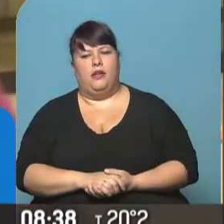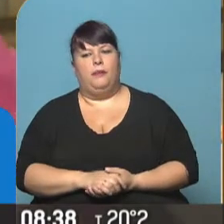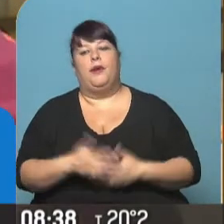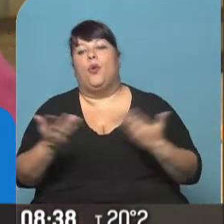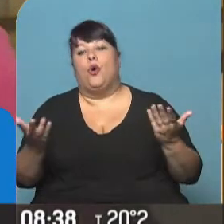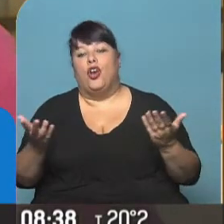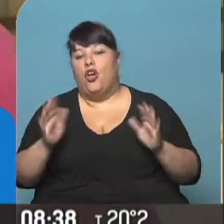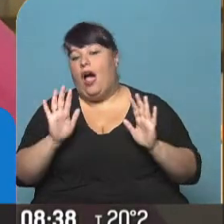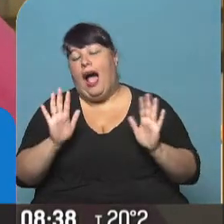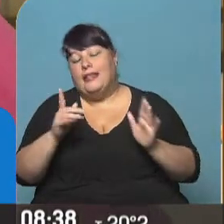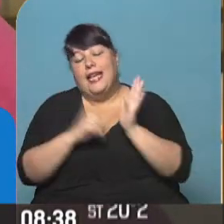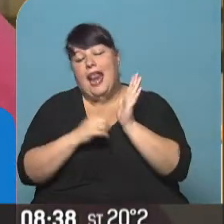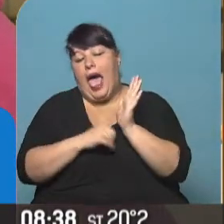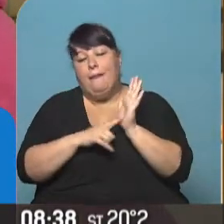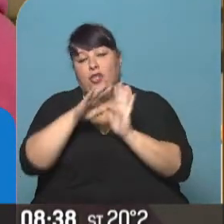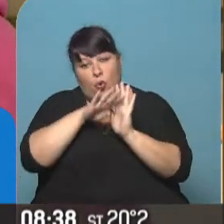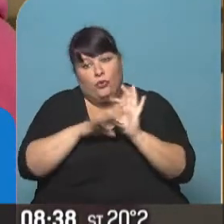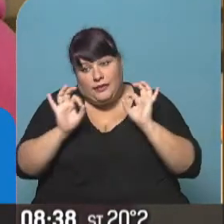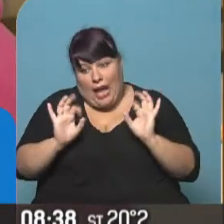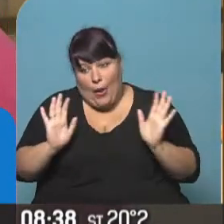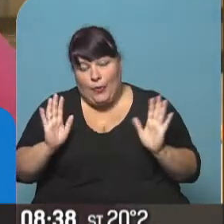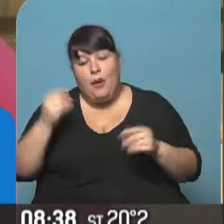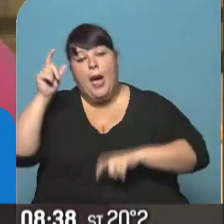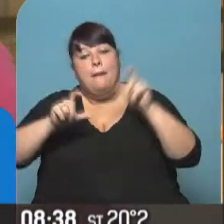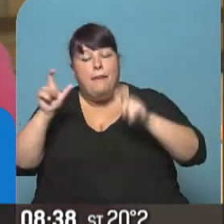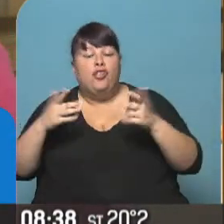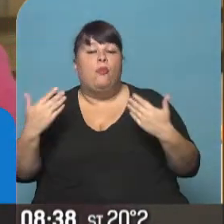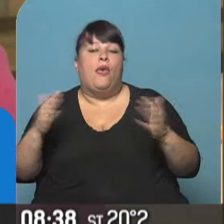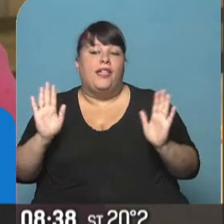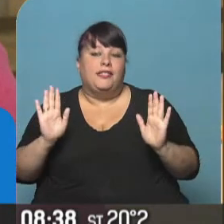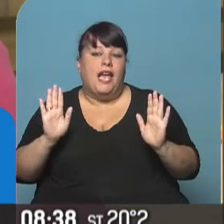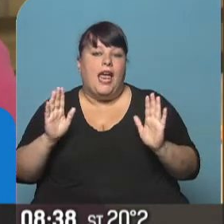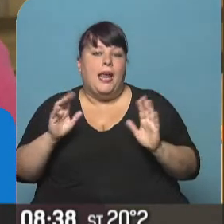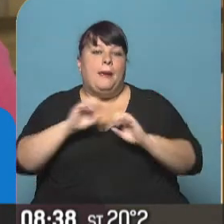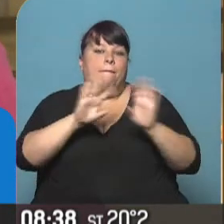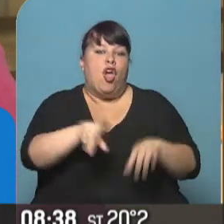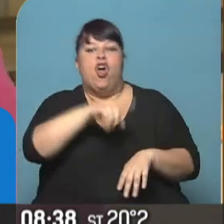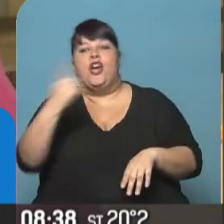Pero bueno, así es el protocolo, que es un protocolo justo, ¿no? Porque hay gente que por ahí puede